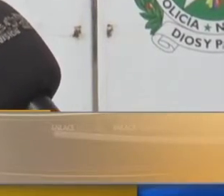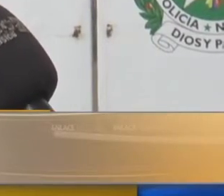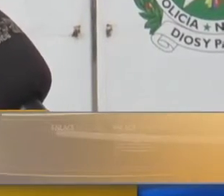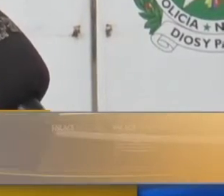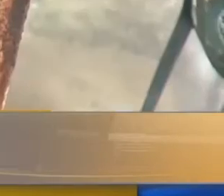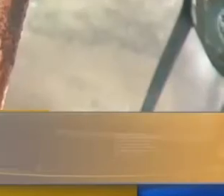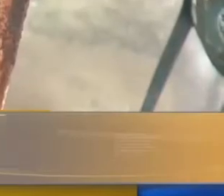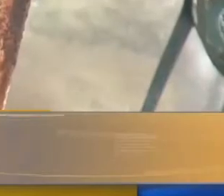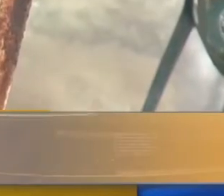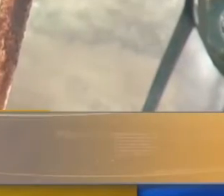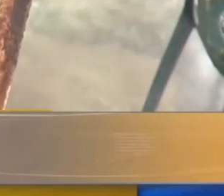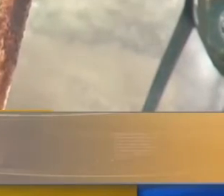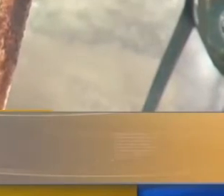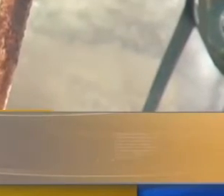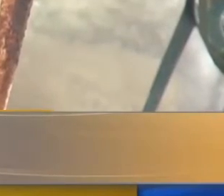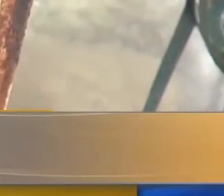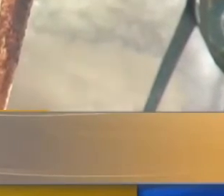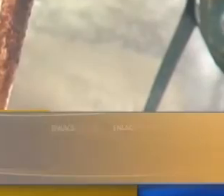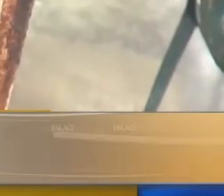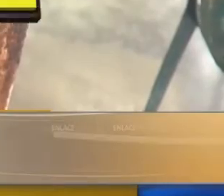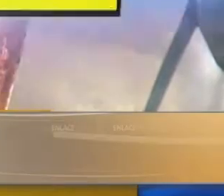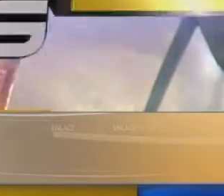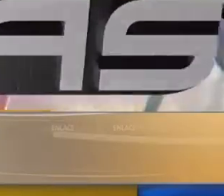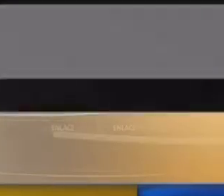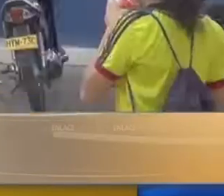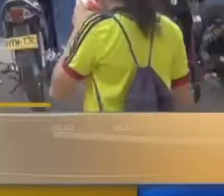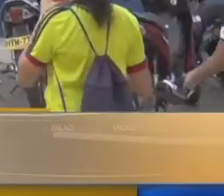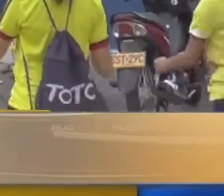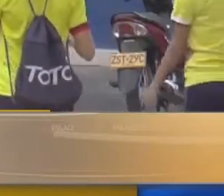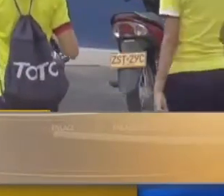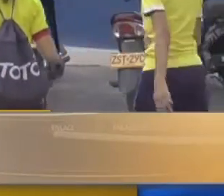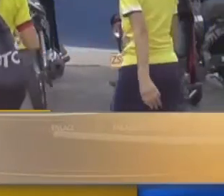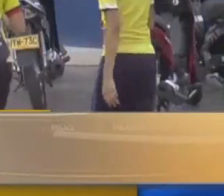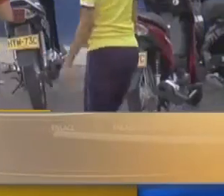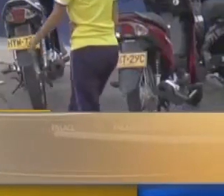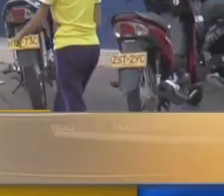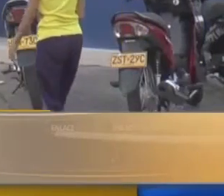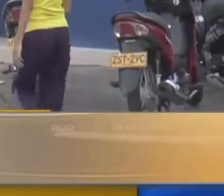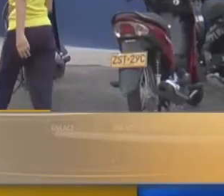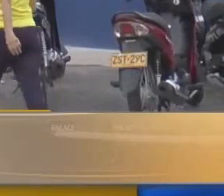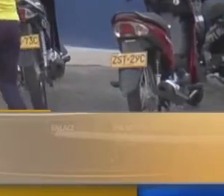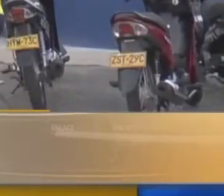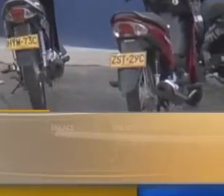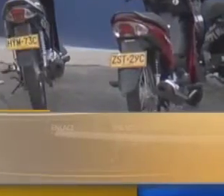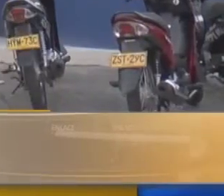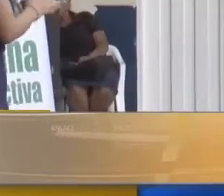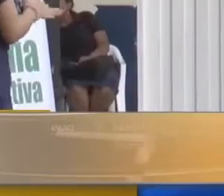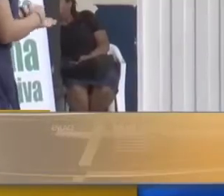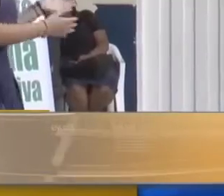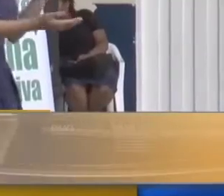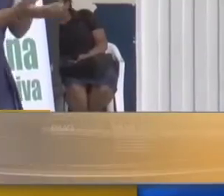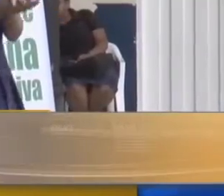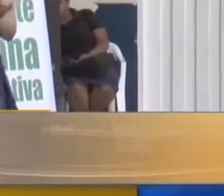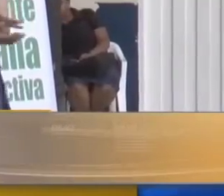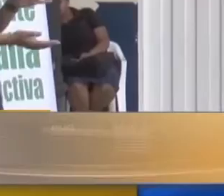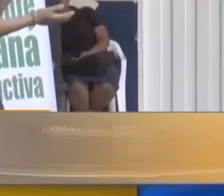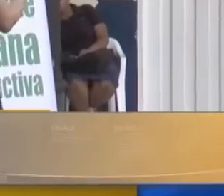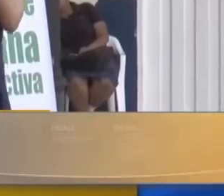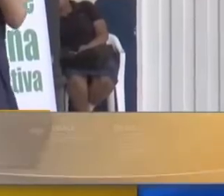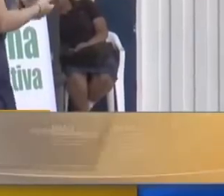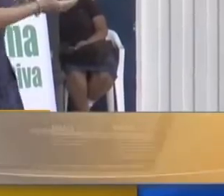ley. Invitó a los afectados a denunciar el hecho si así lo consideran. El Colegio Intecoba está de aniversario. 20 años está cumpliendo esta